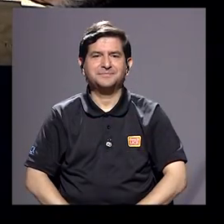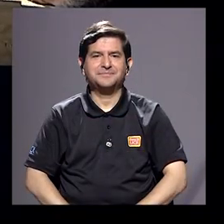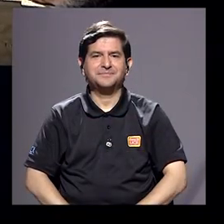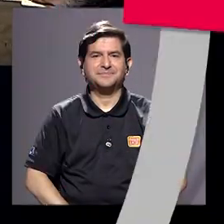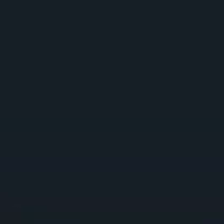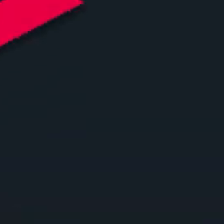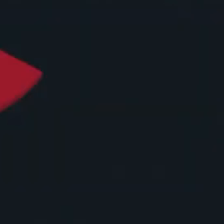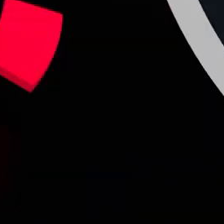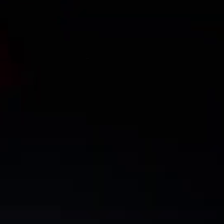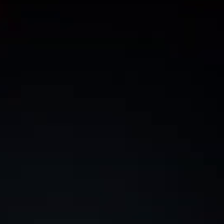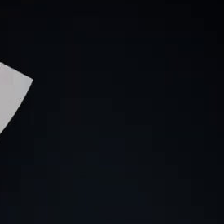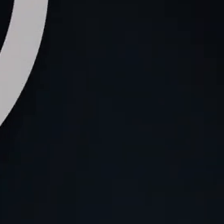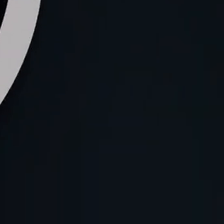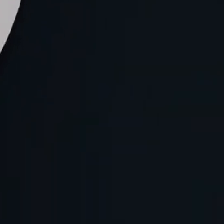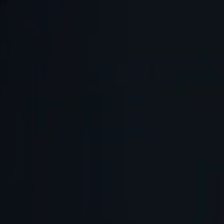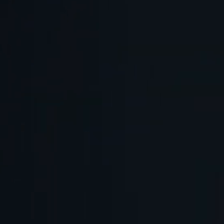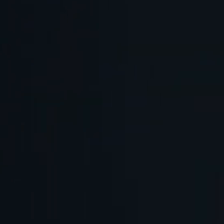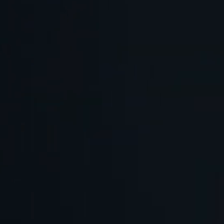a